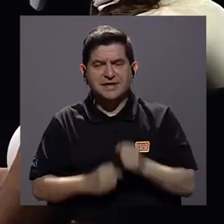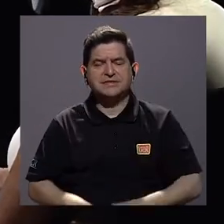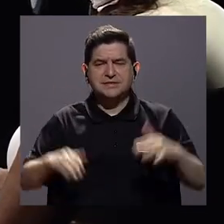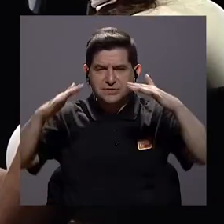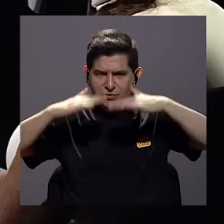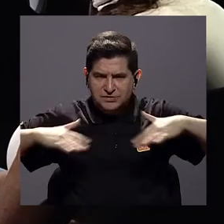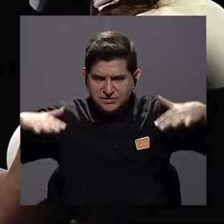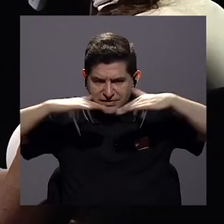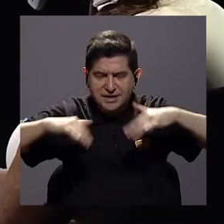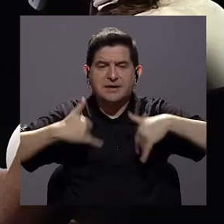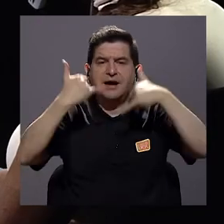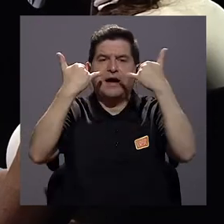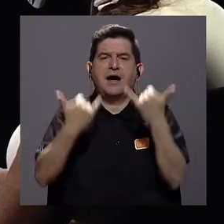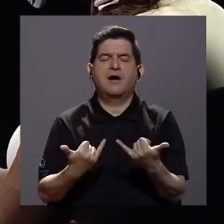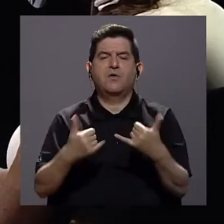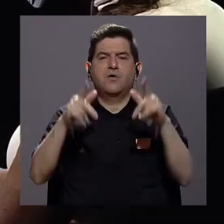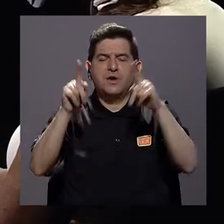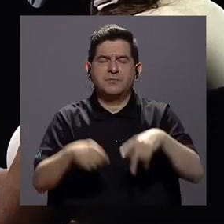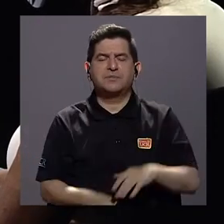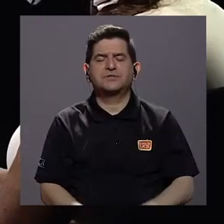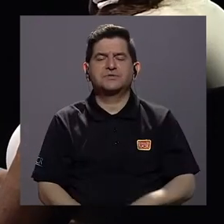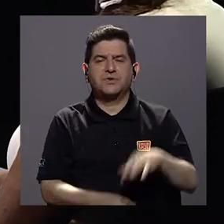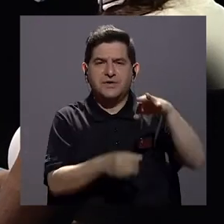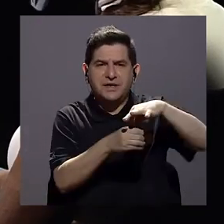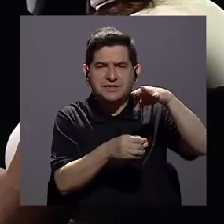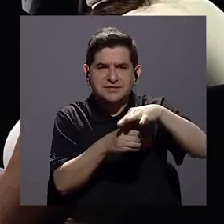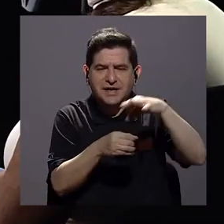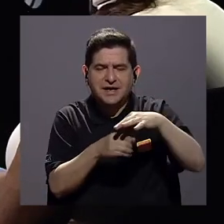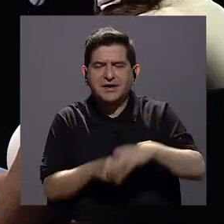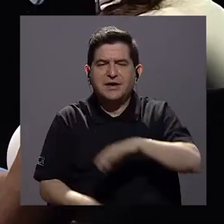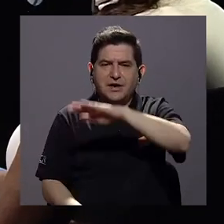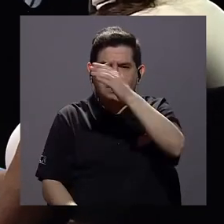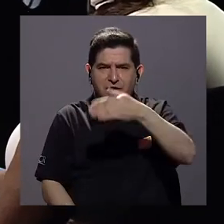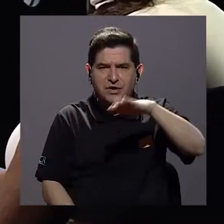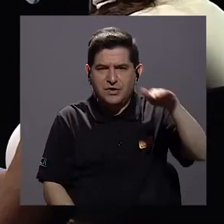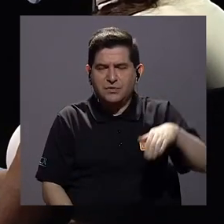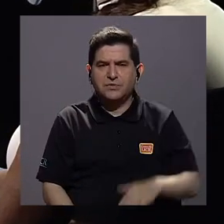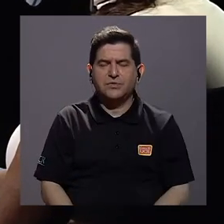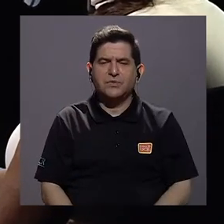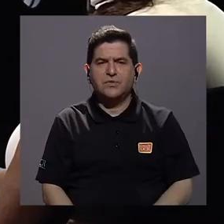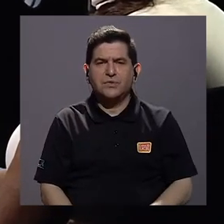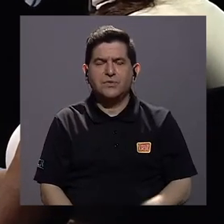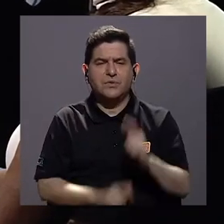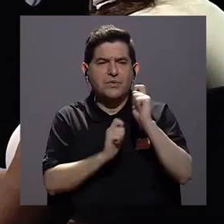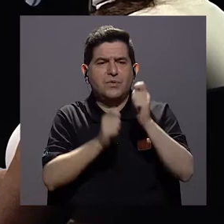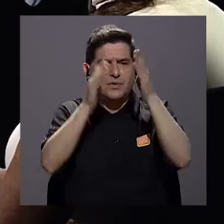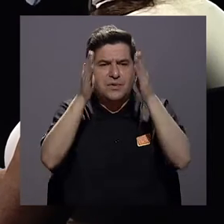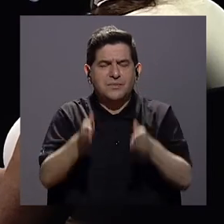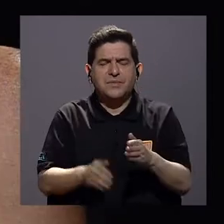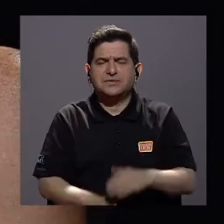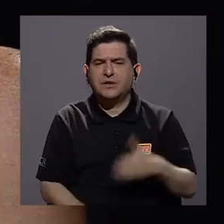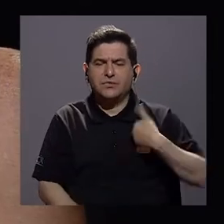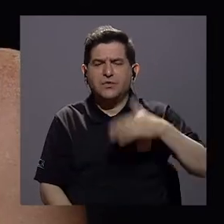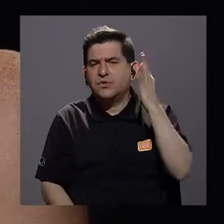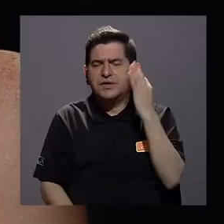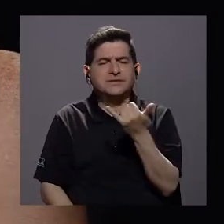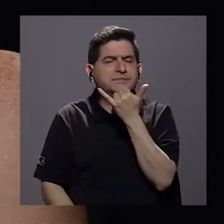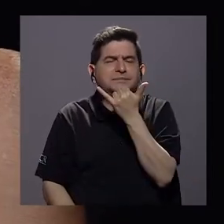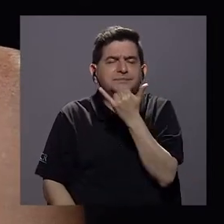a la fotografía de quien hace agricultura en el mar. ¿Qué pasa entonces con nuestros pescadores y pescadoras?